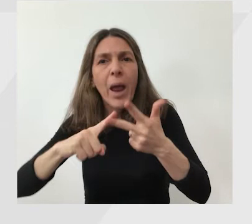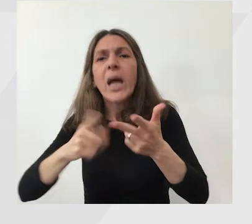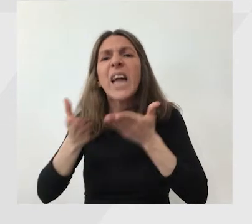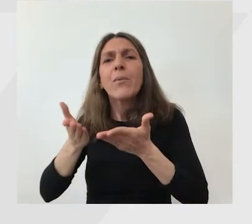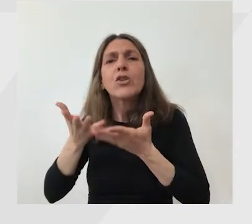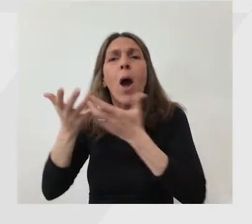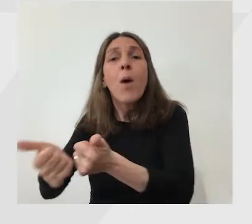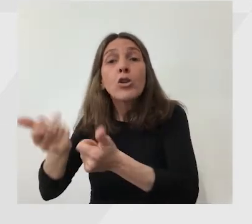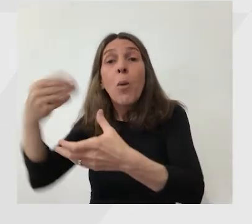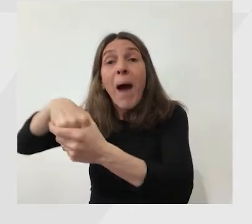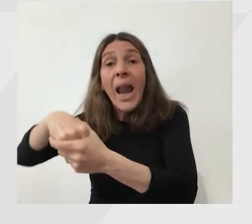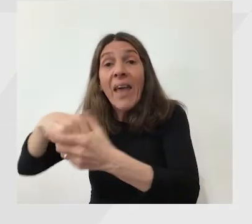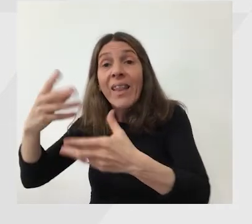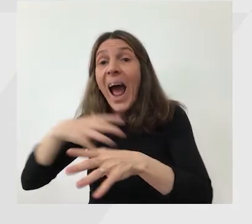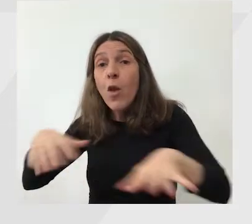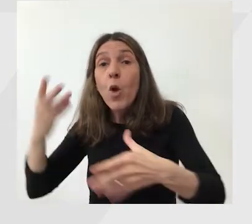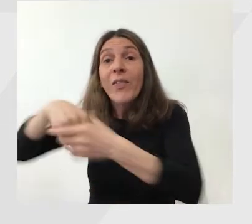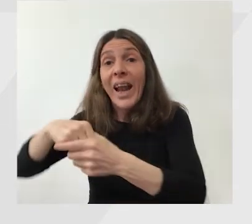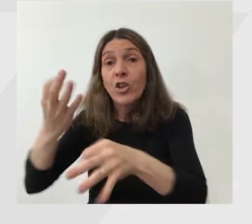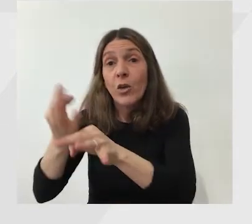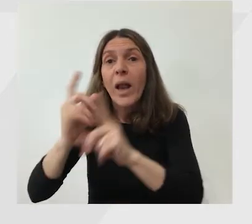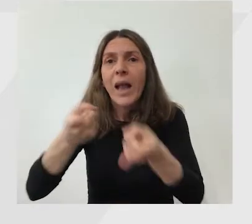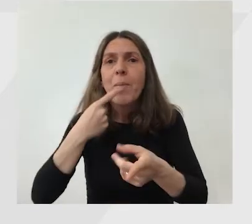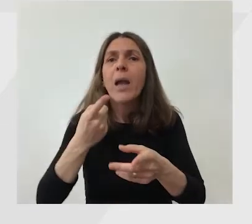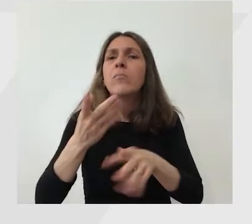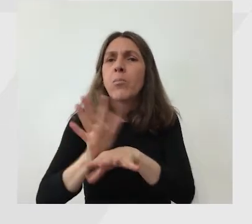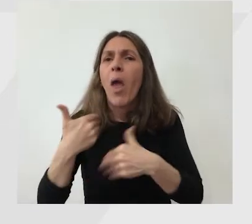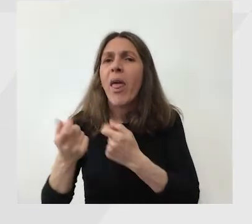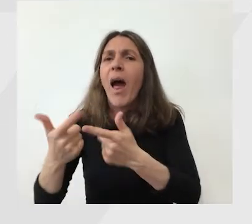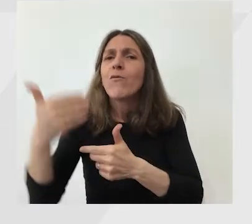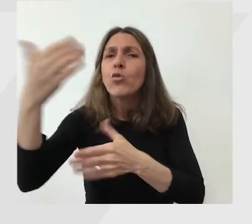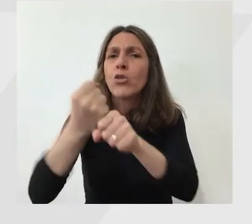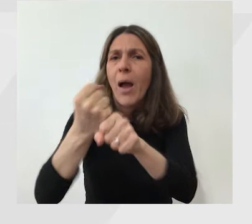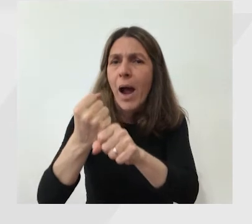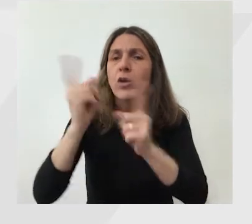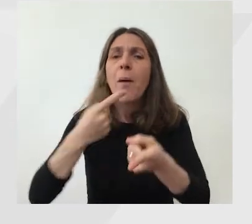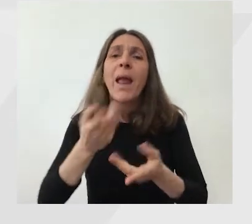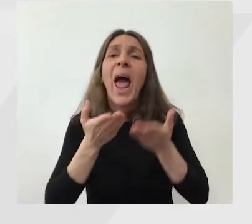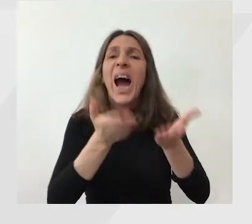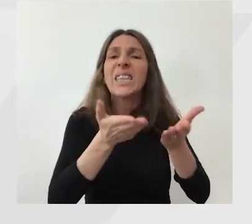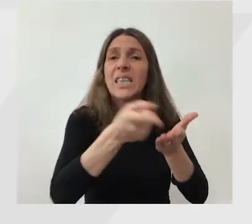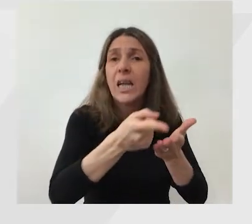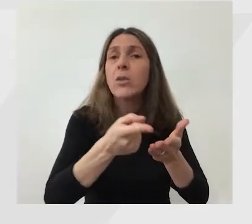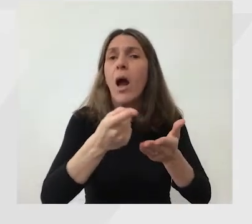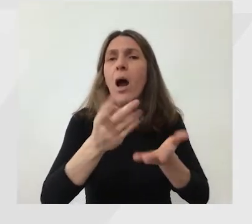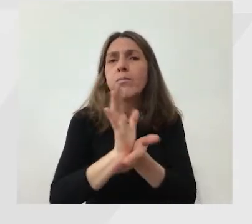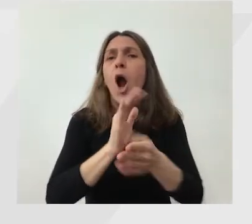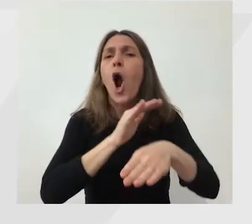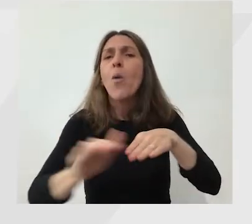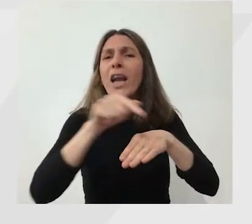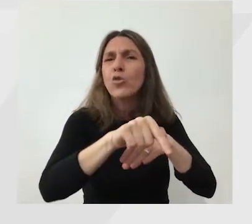servicio de apoyo a la integración escolar formación laboral aprestamiento laboral prestaciones asistenciales